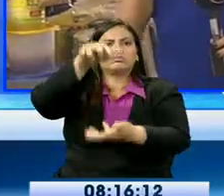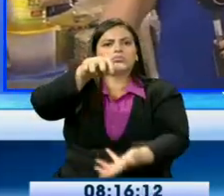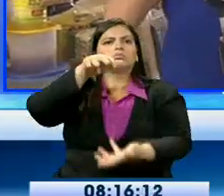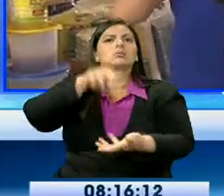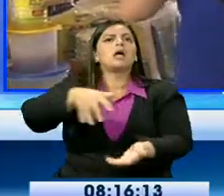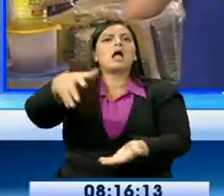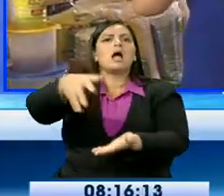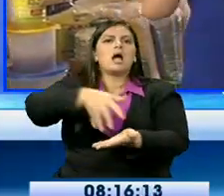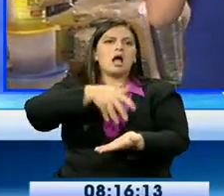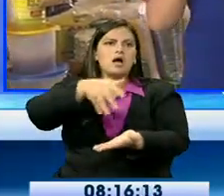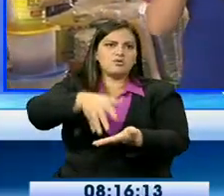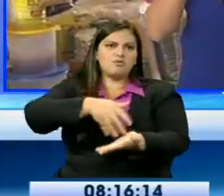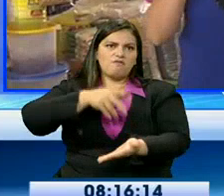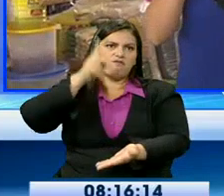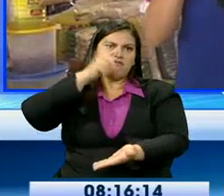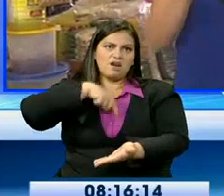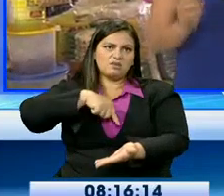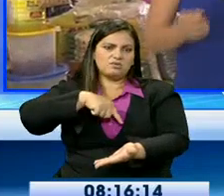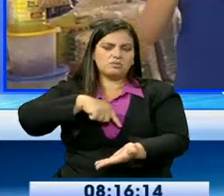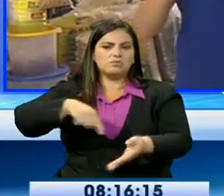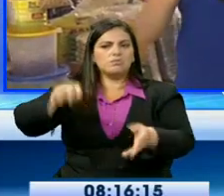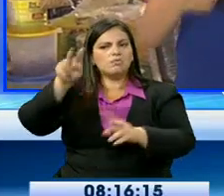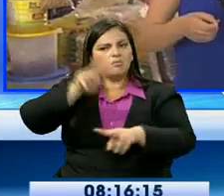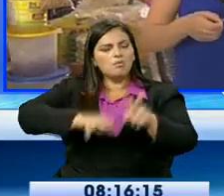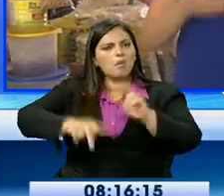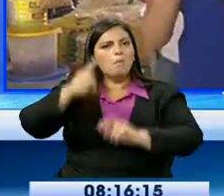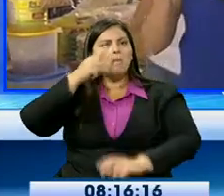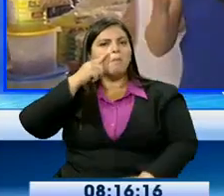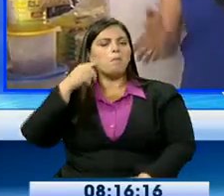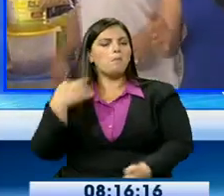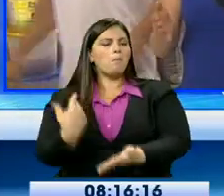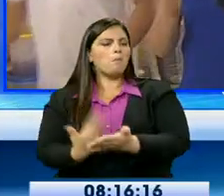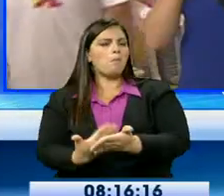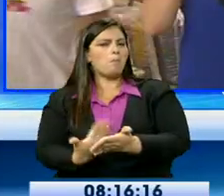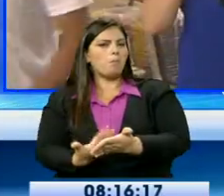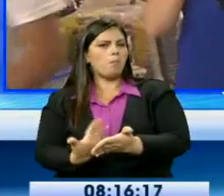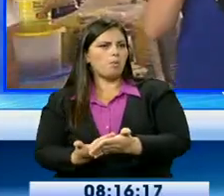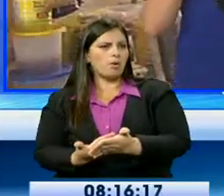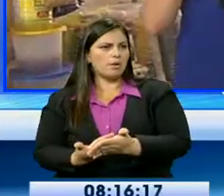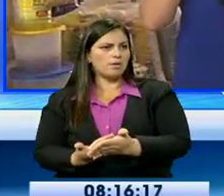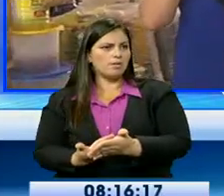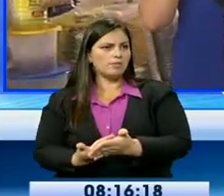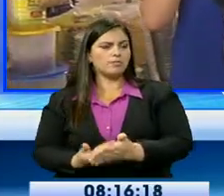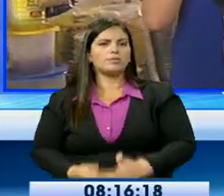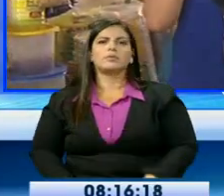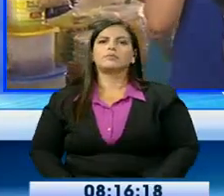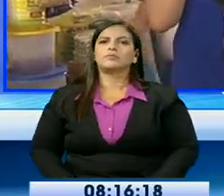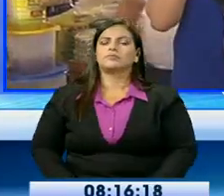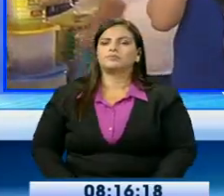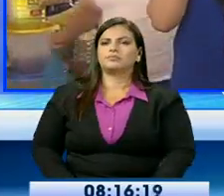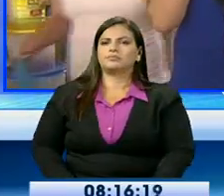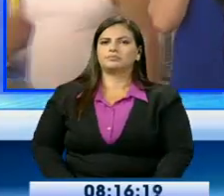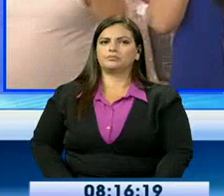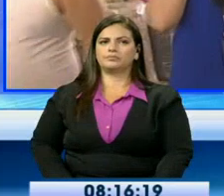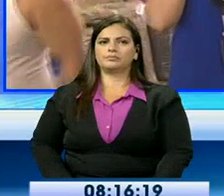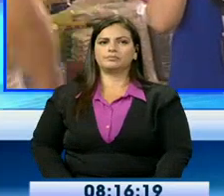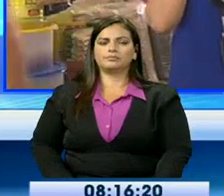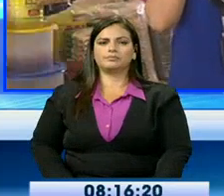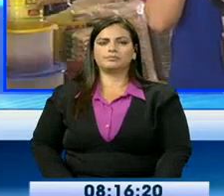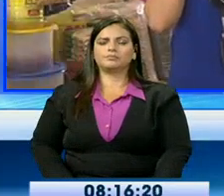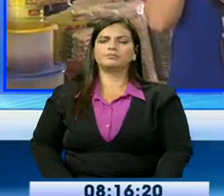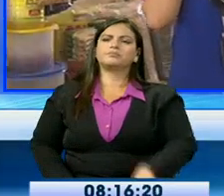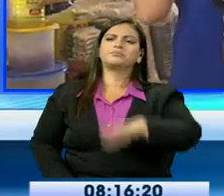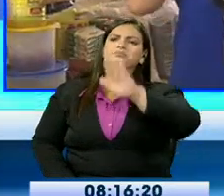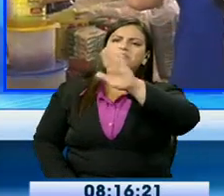la investigación y las pruebas para confirmar o no de que se ha vendido arroz plástico. Ya,